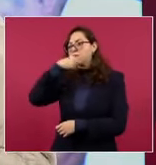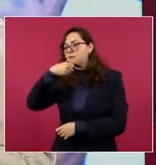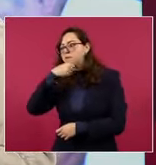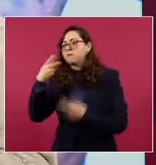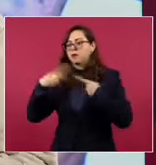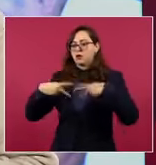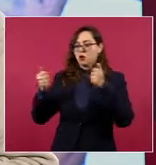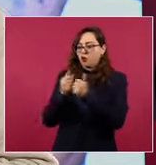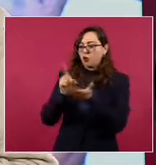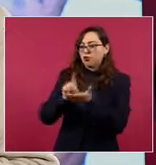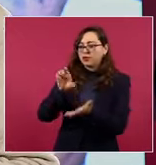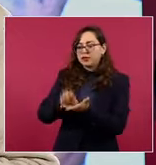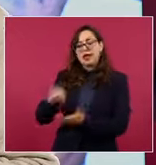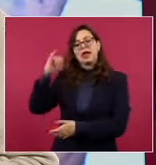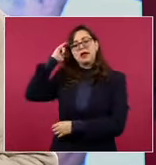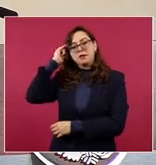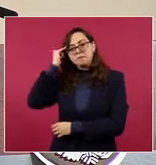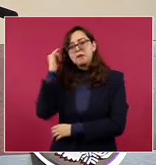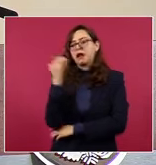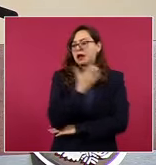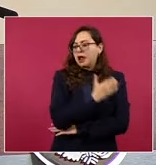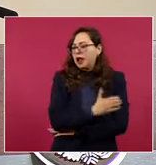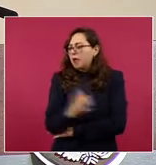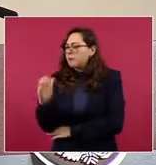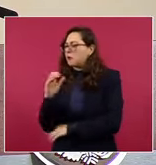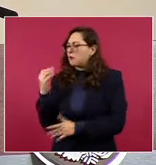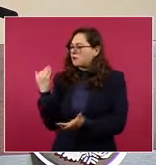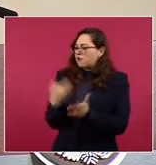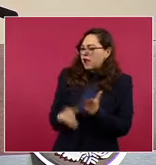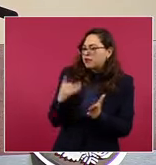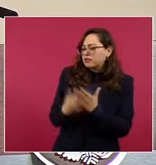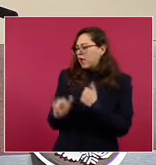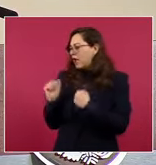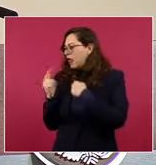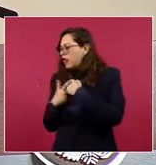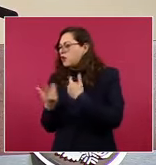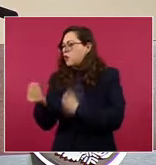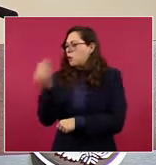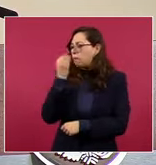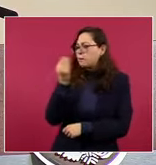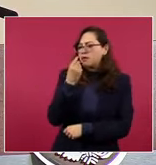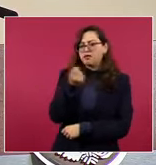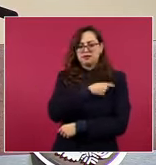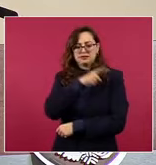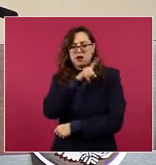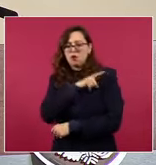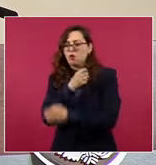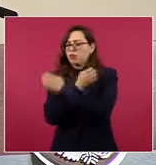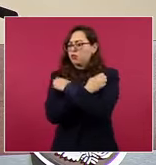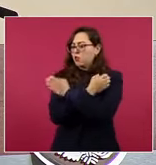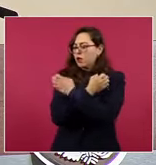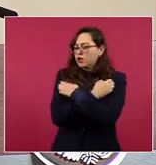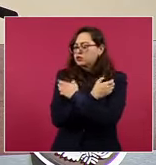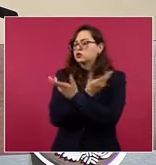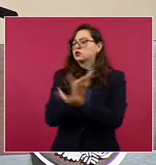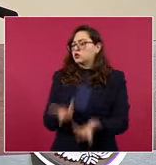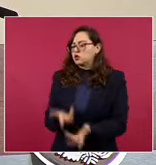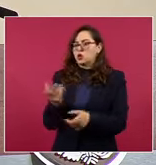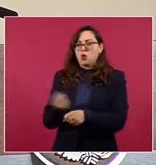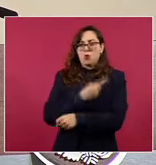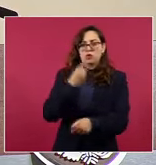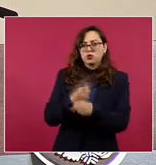indígenas, productores rurales, para asegurar que tengan alimentación, salud, acceso a la educación y